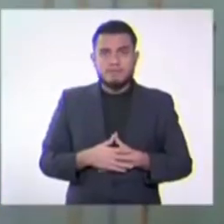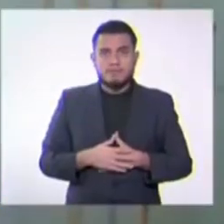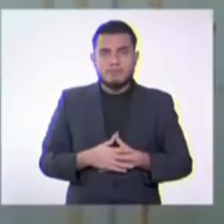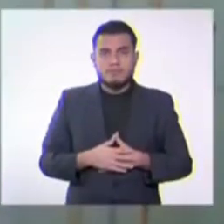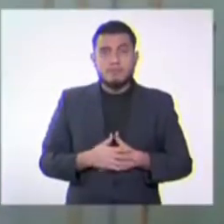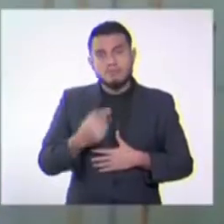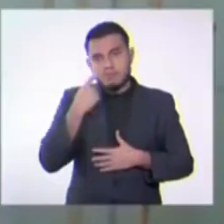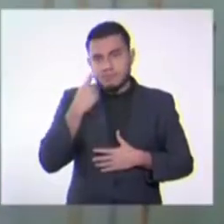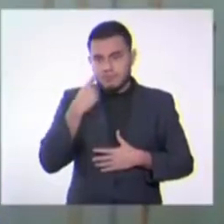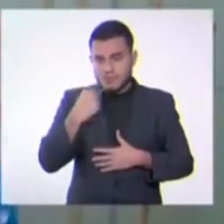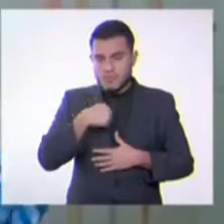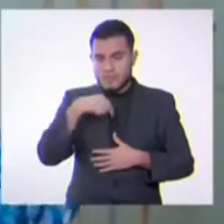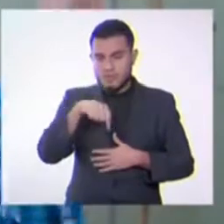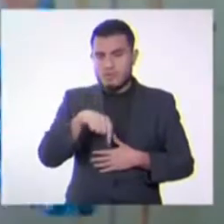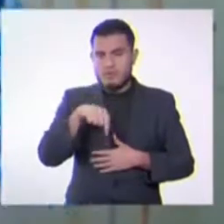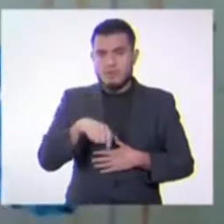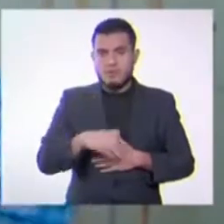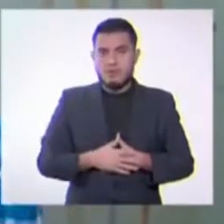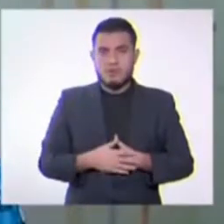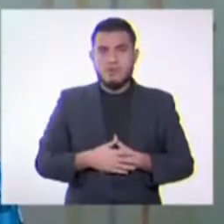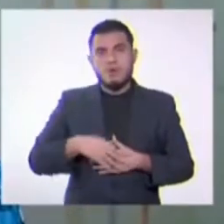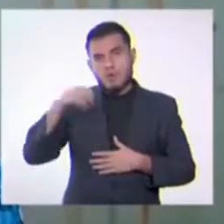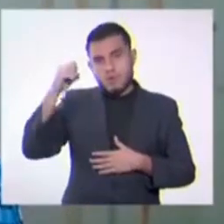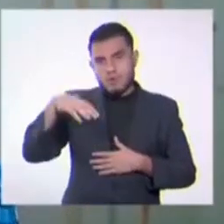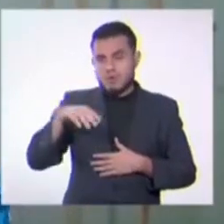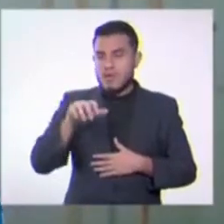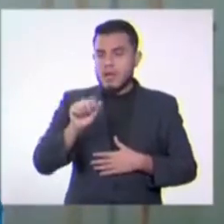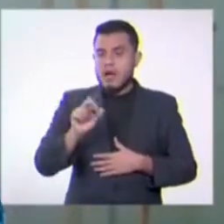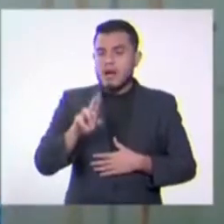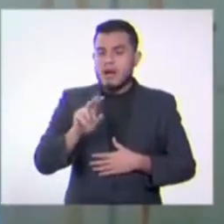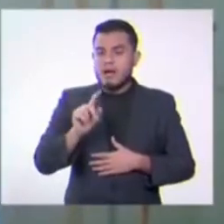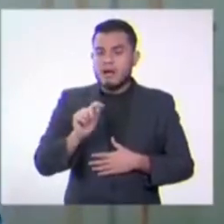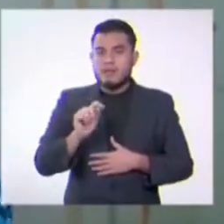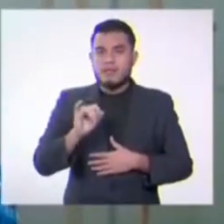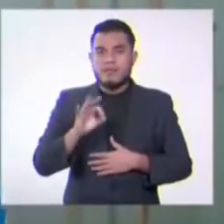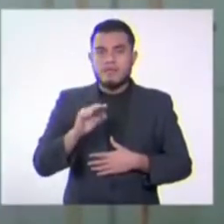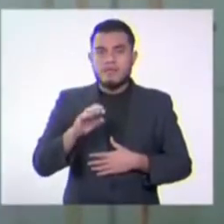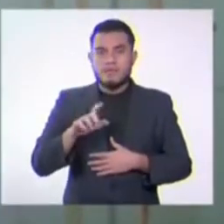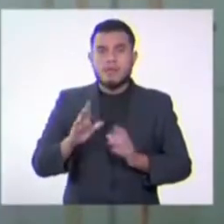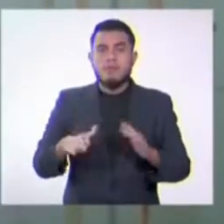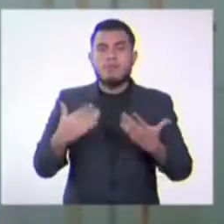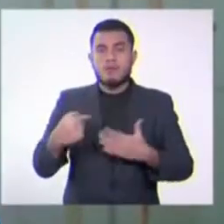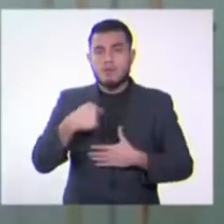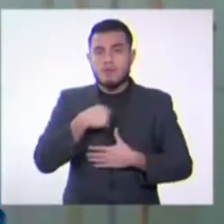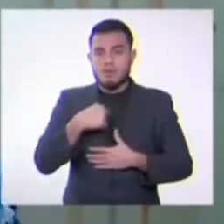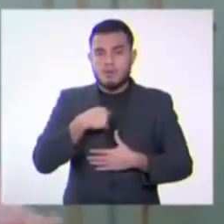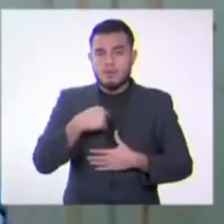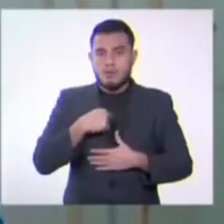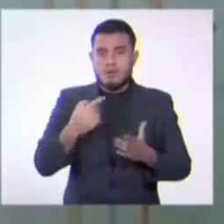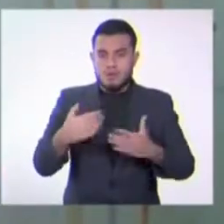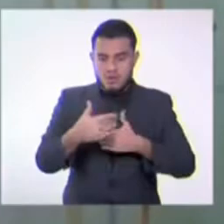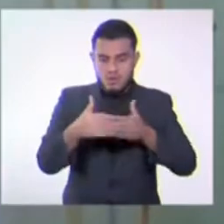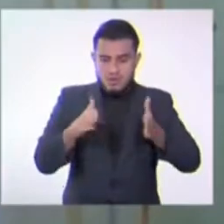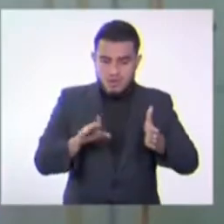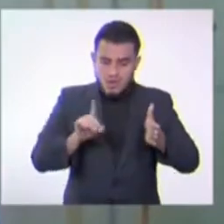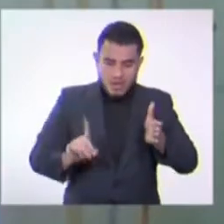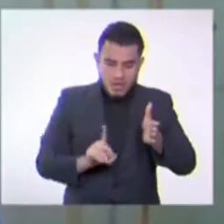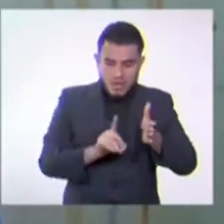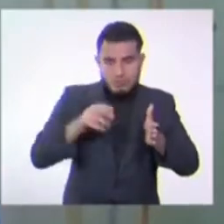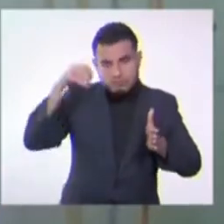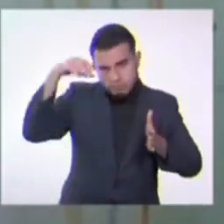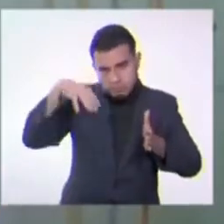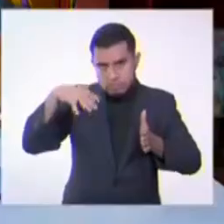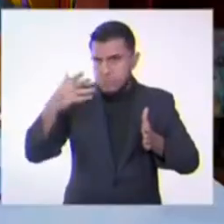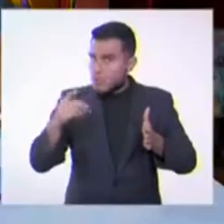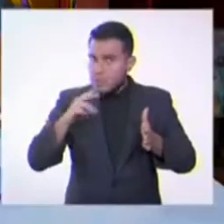donde me encuentro ahorita es con luz artificial, porque me encuentro en el interior de un lugar. Ahora